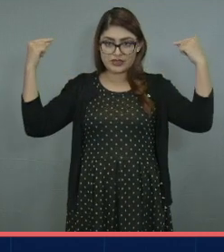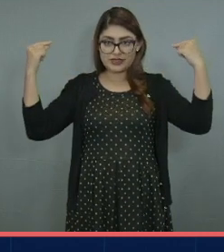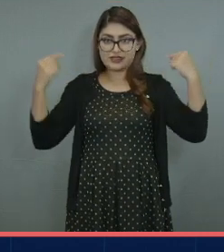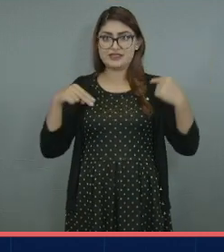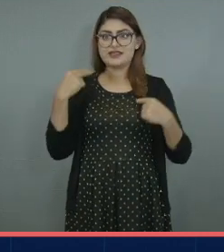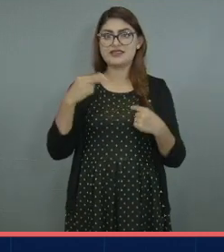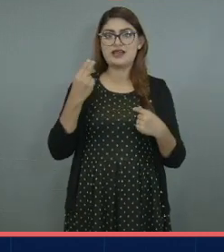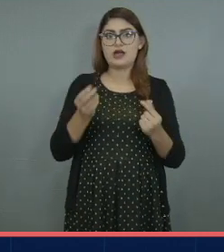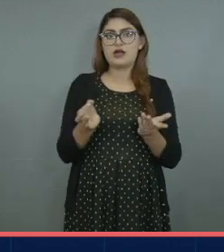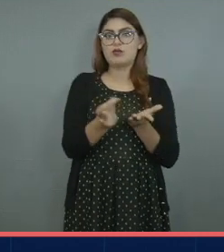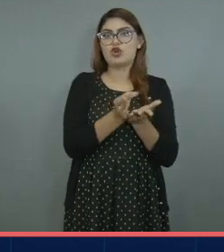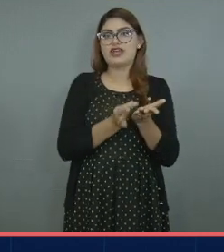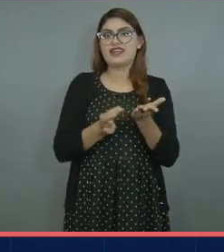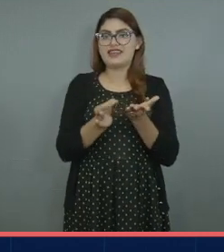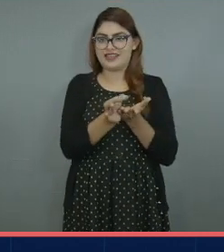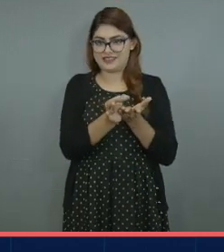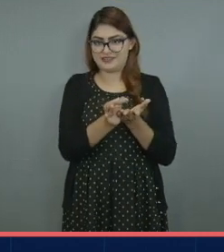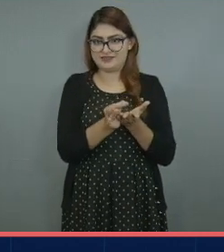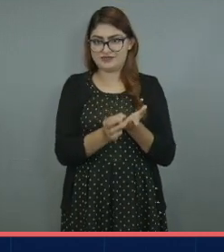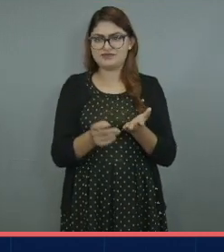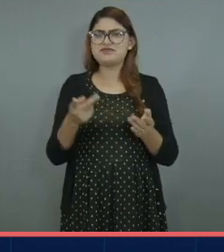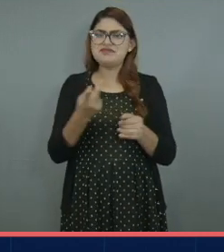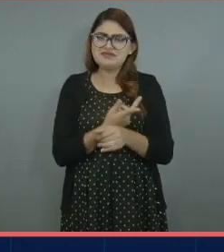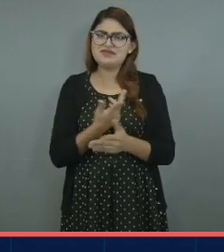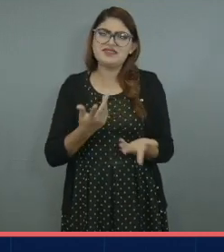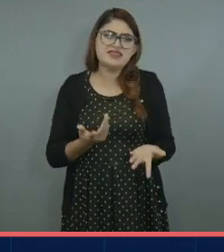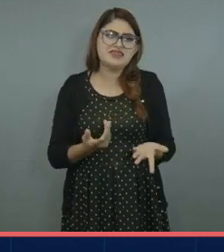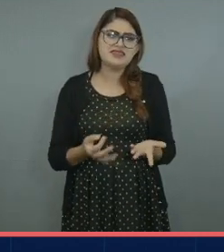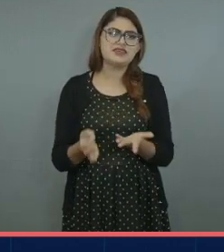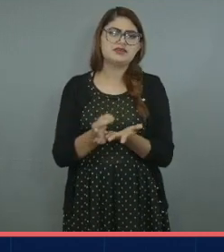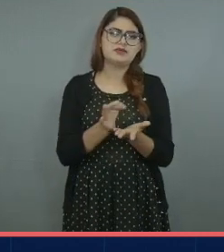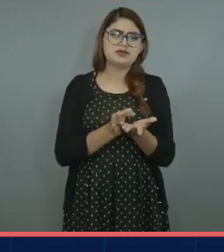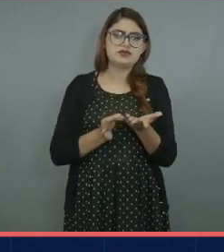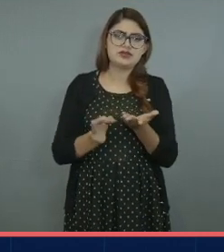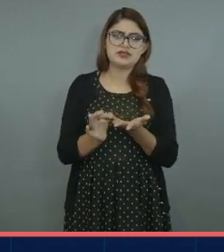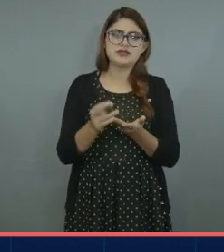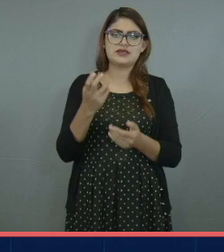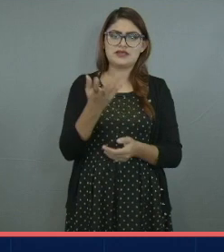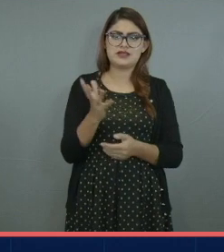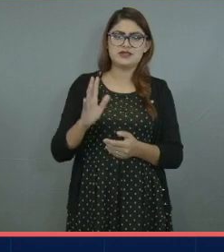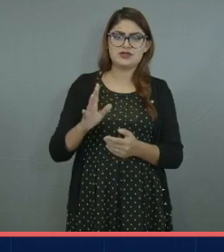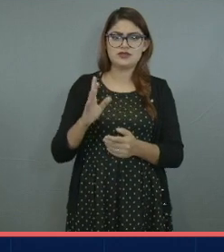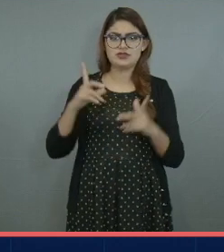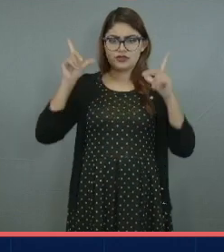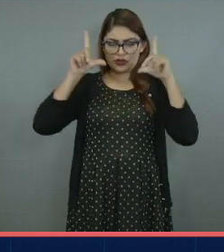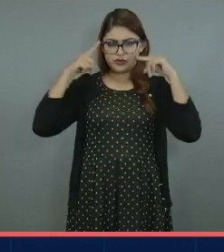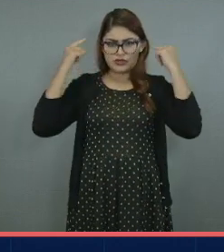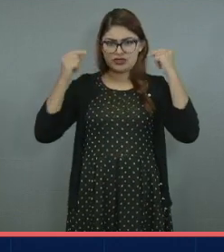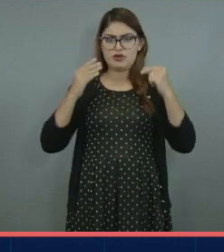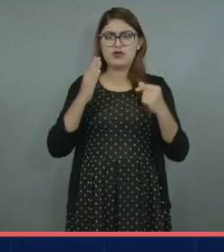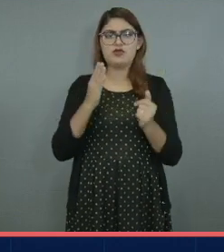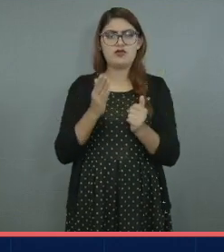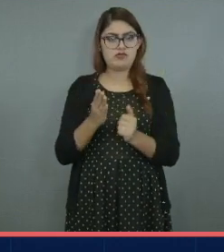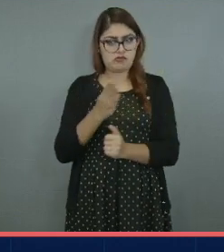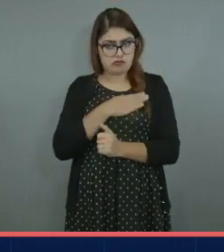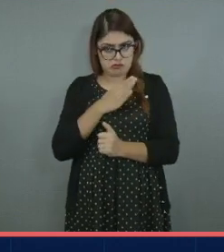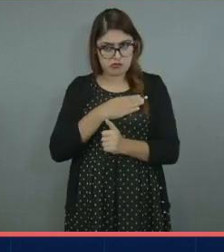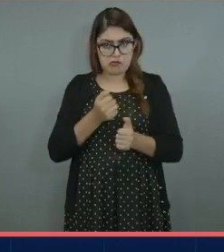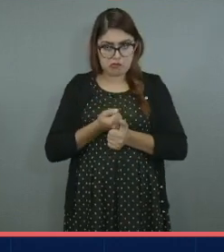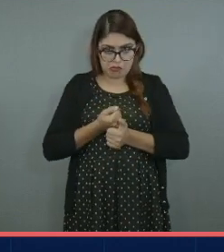llamados moneditas. ¿Y qué crees? Que pues esos duendes son muy generosos y son,